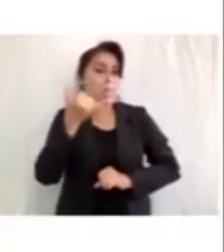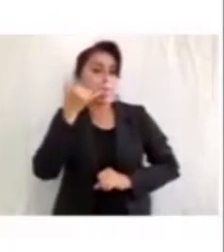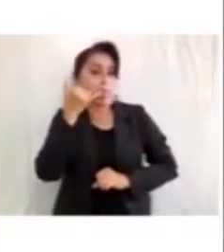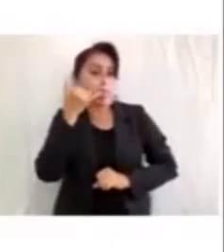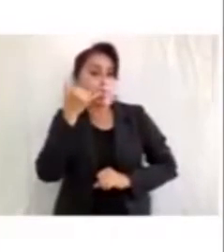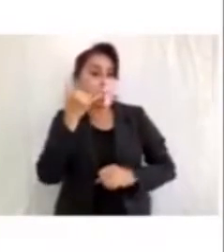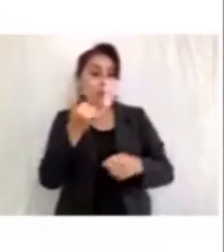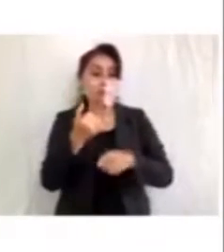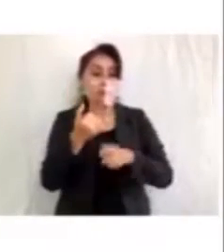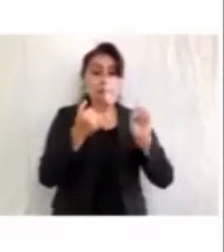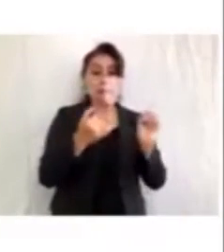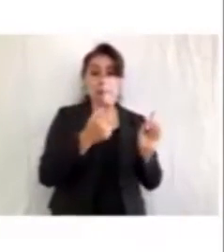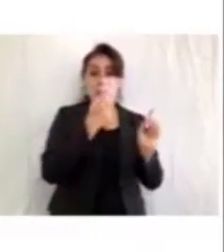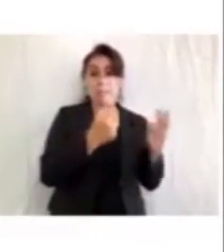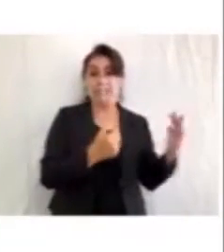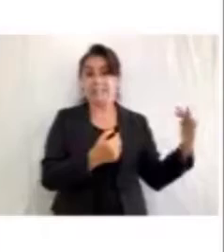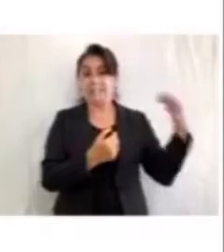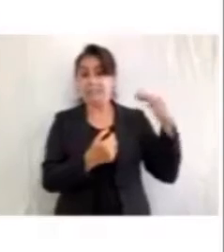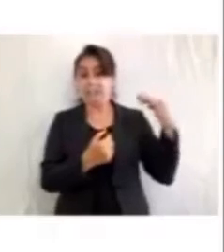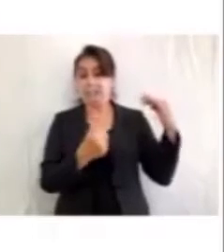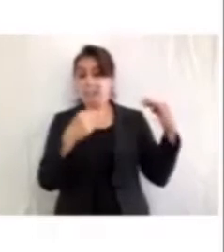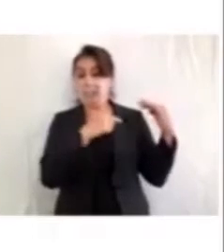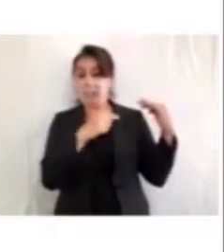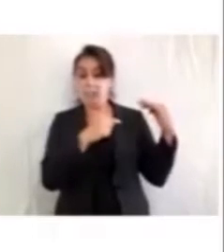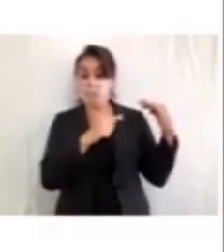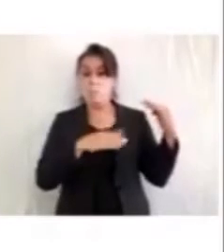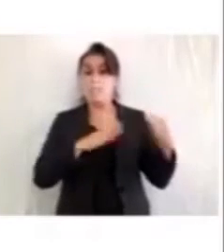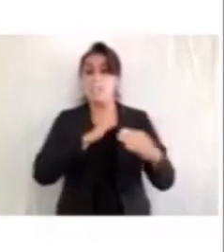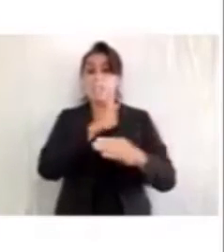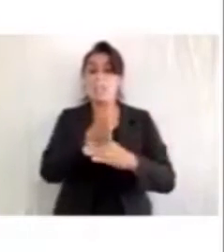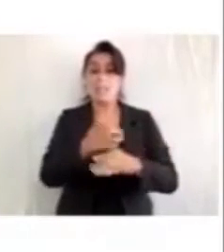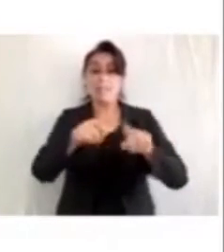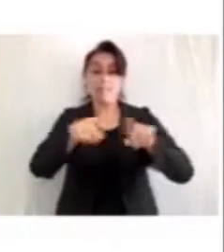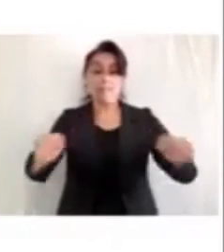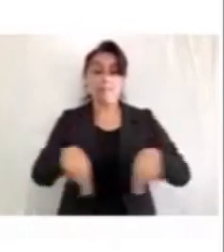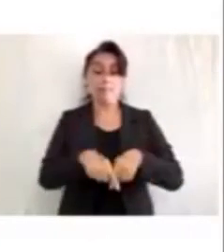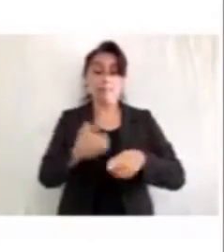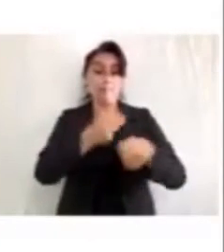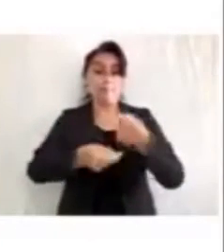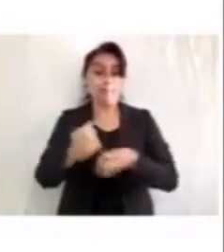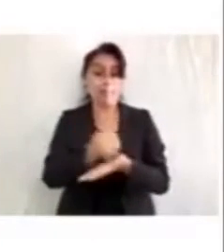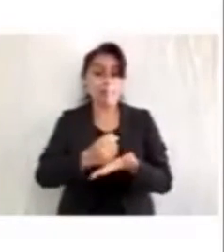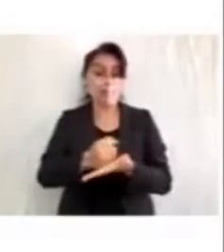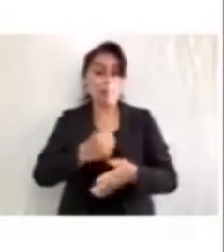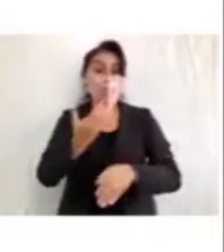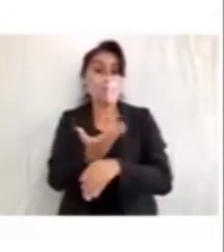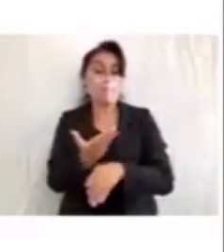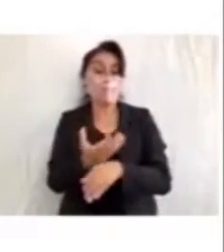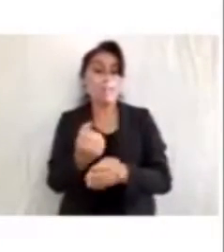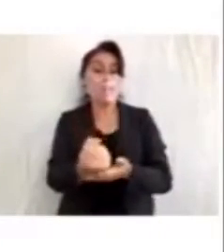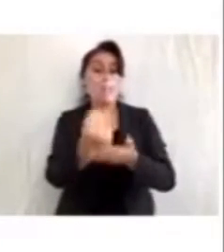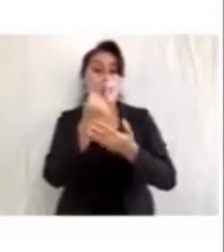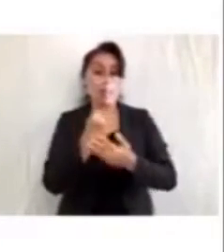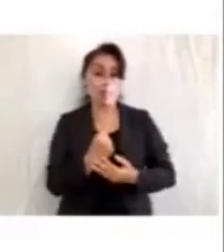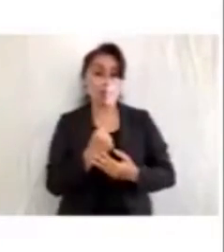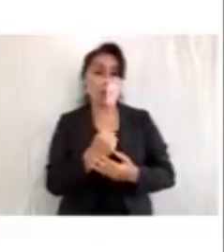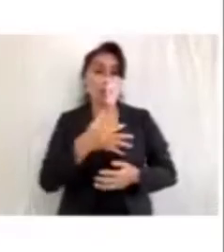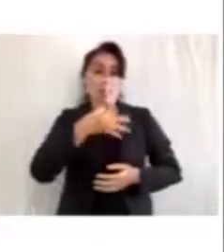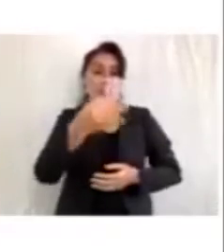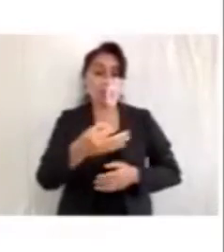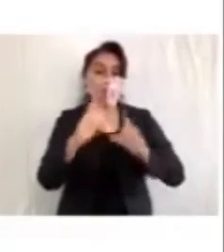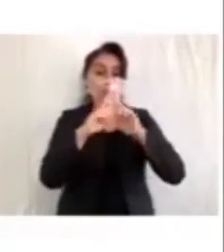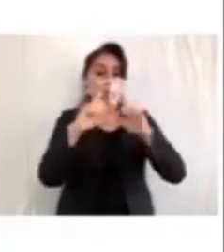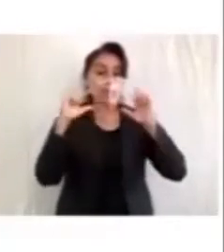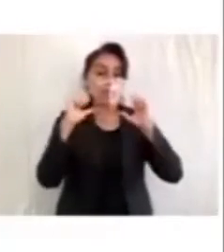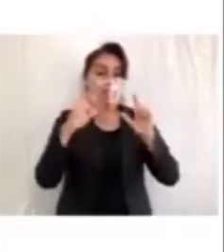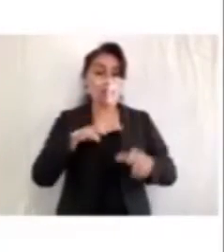al agresor al lado, puede acercarse a una farmacia y pedir ayuda de esta forma. Por otro lado, reforzar los llamados